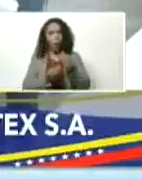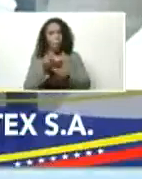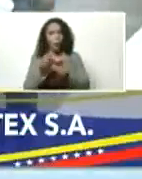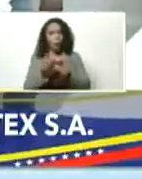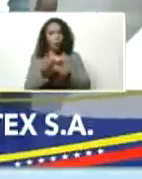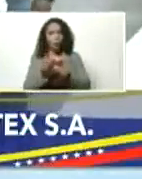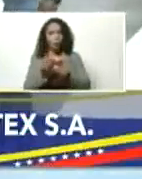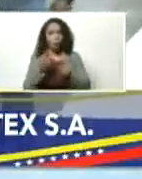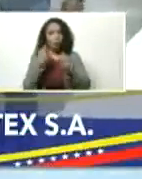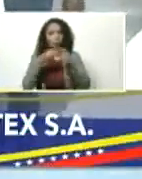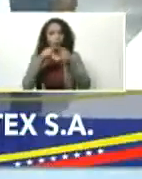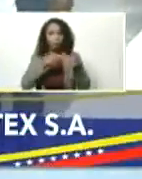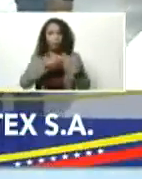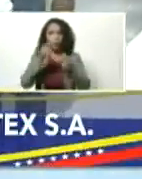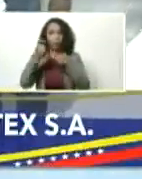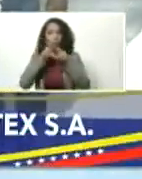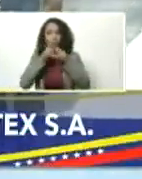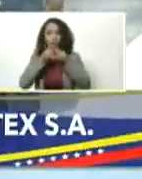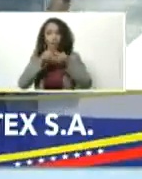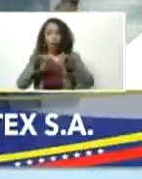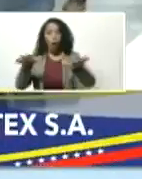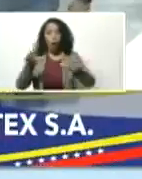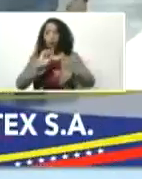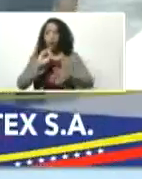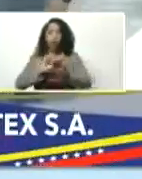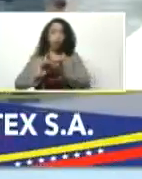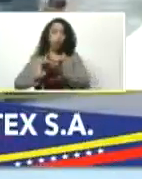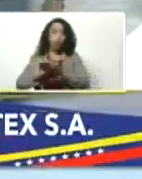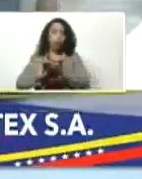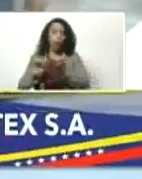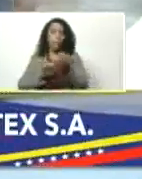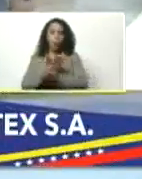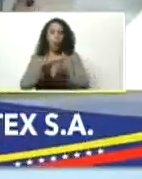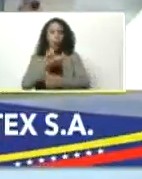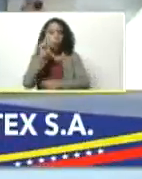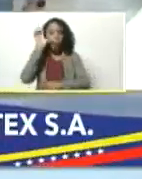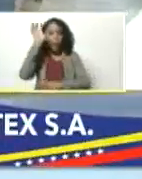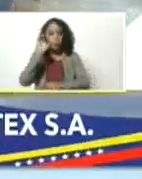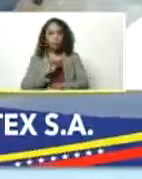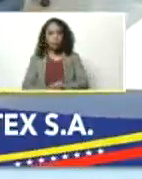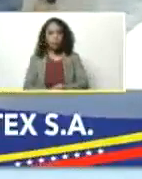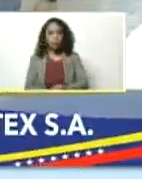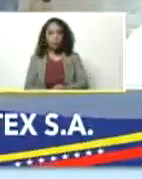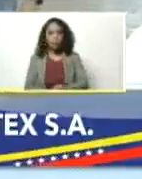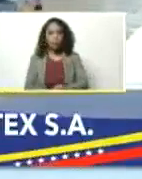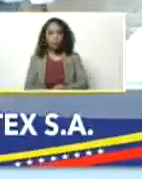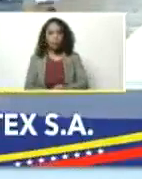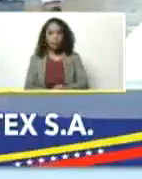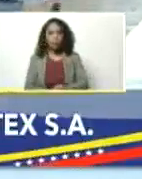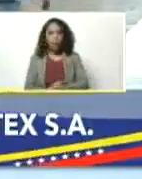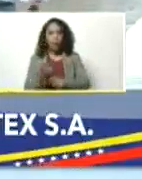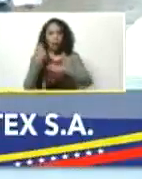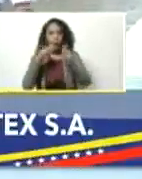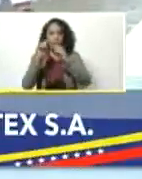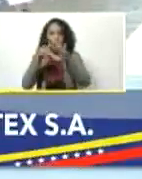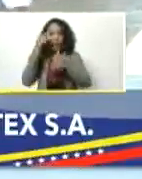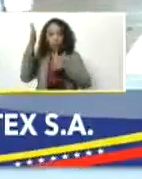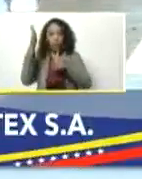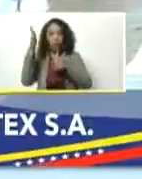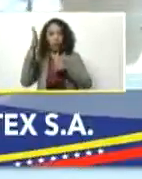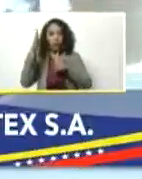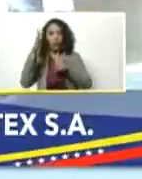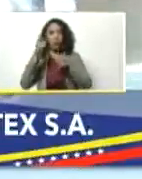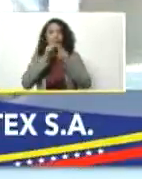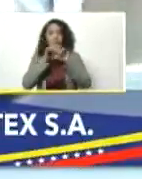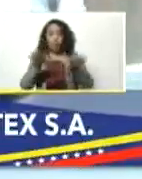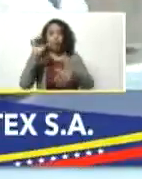Las importaciones masivas no resuelven el problema de un país. Las exportaciones masivas